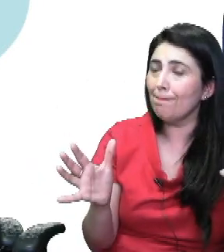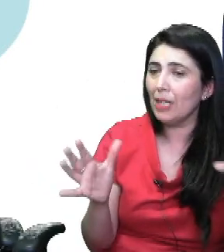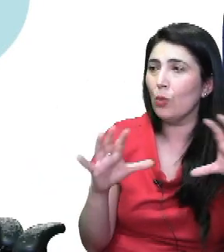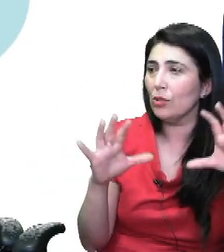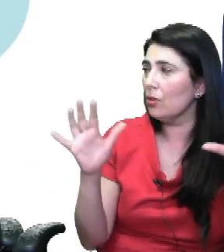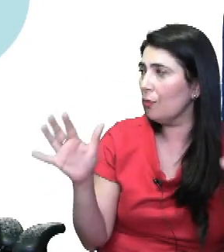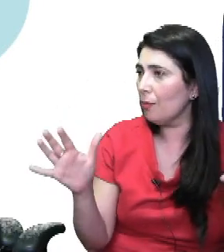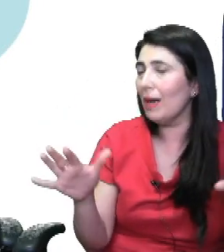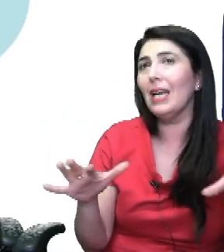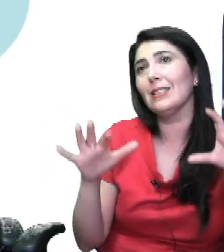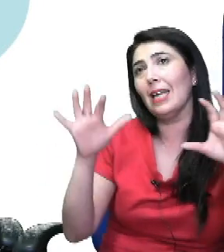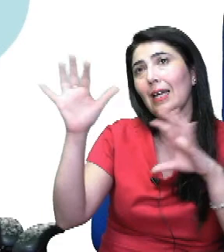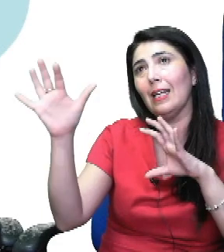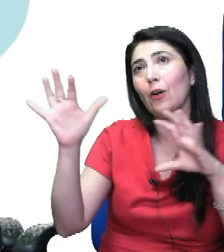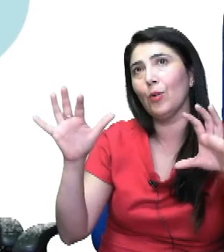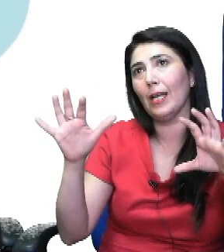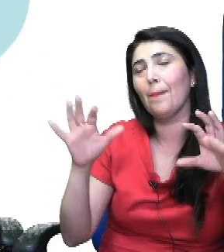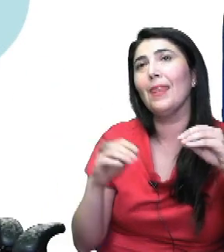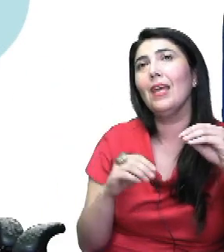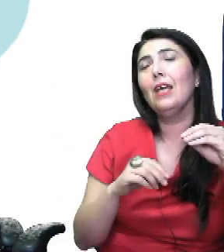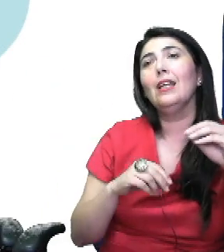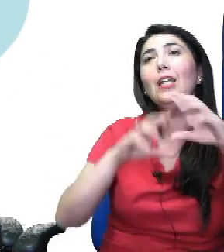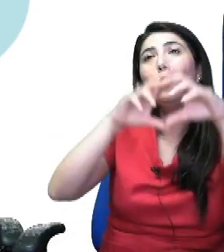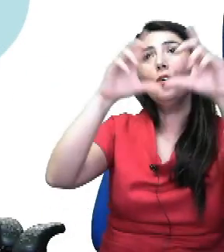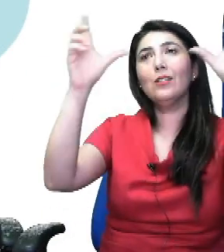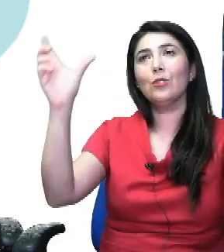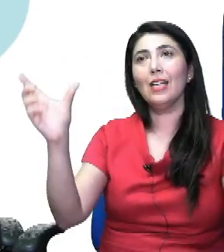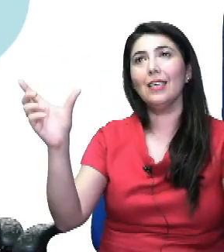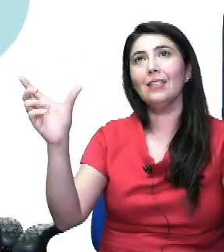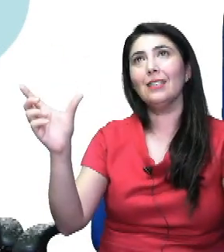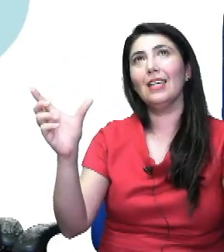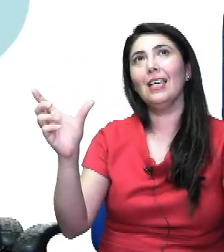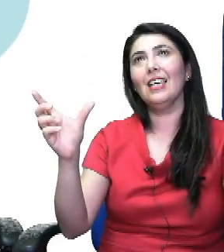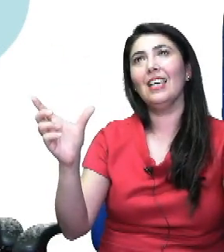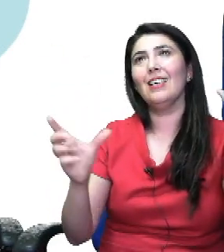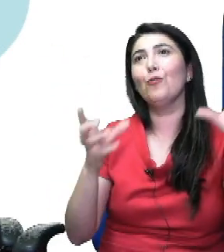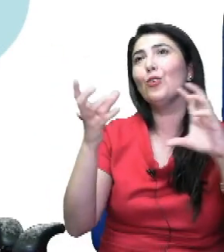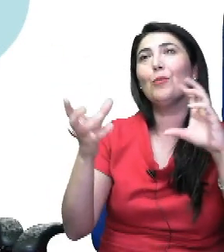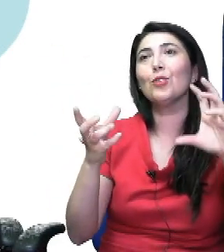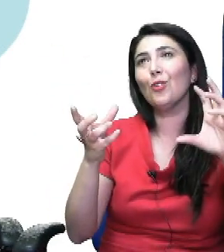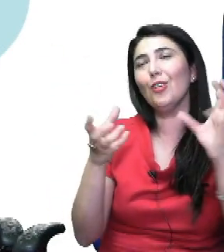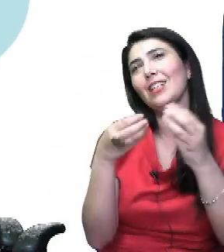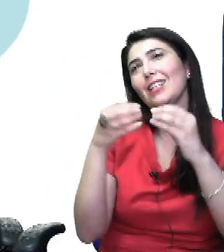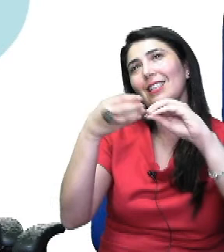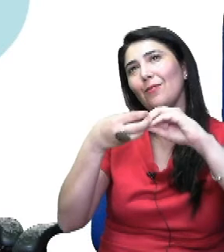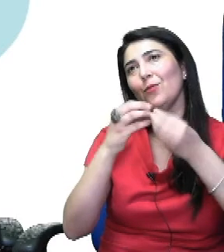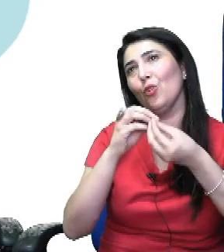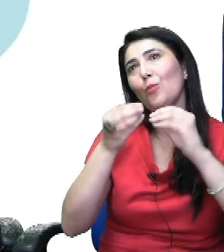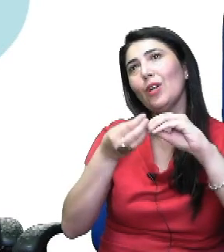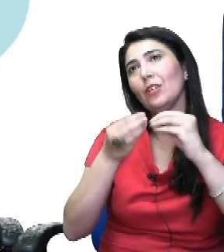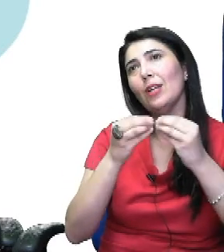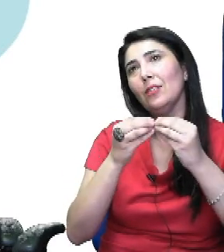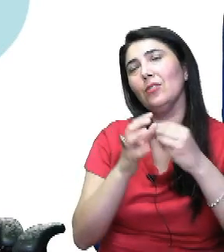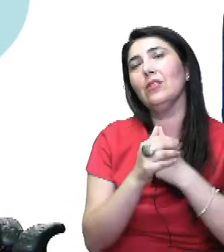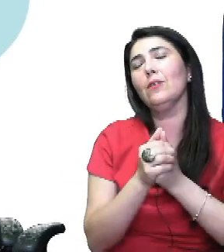informales, la educación no informal, la que se da en la comunidad. Ninguno de estos ejes funciona por sí solo, están todos